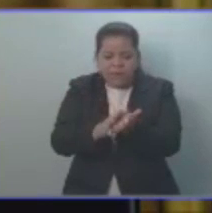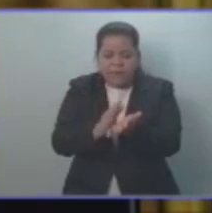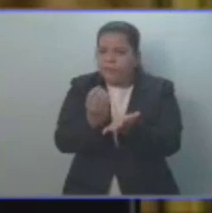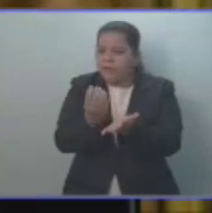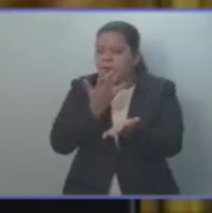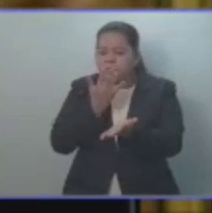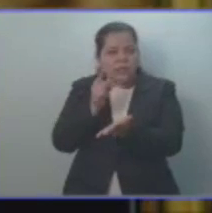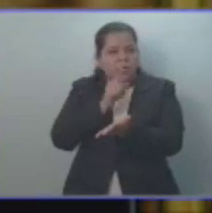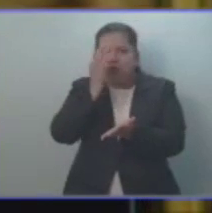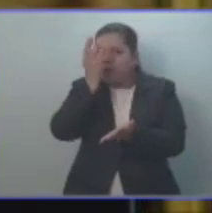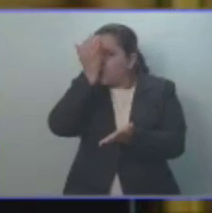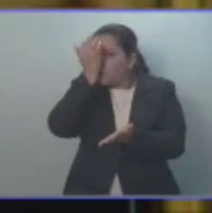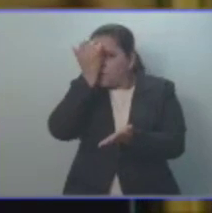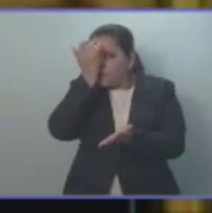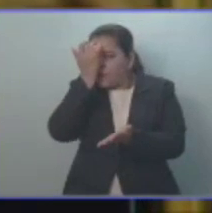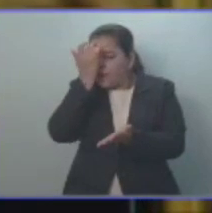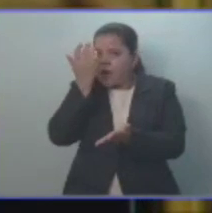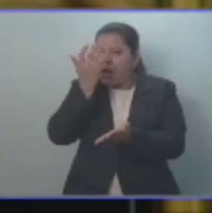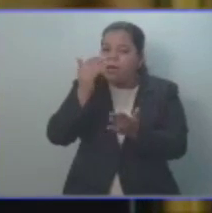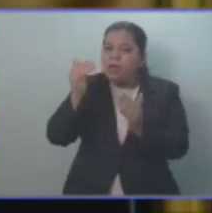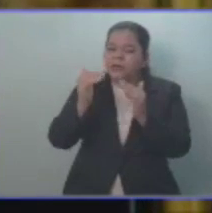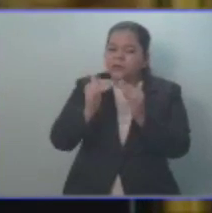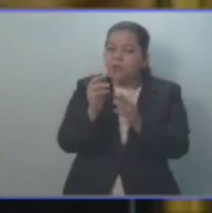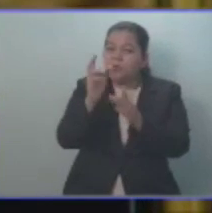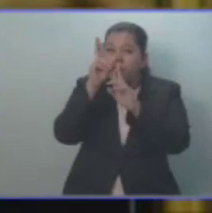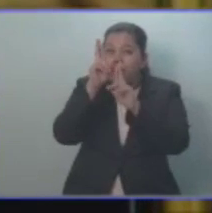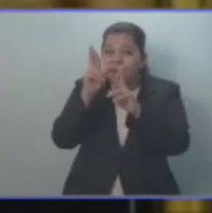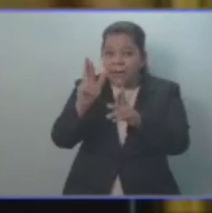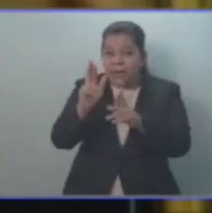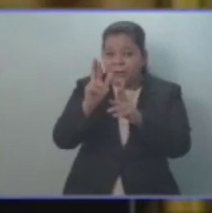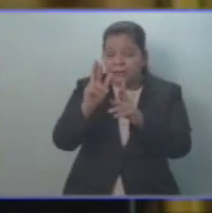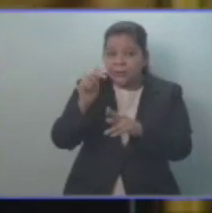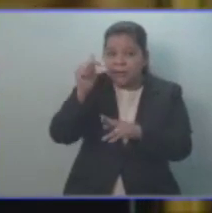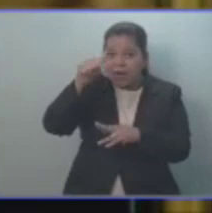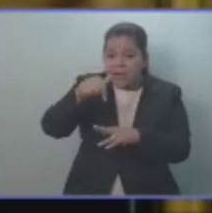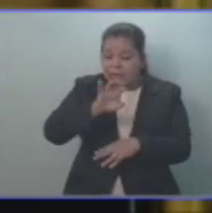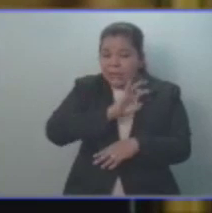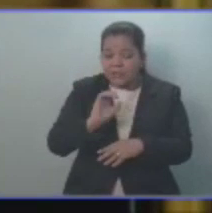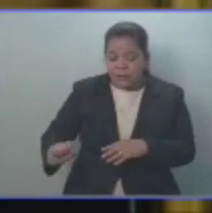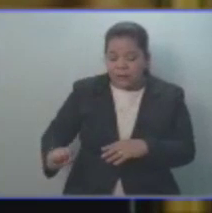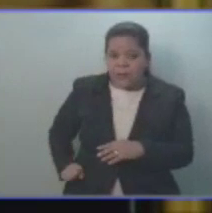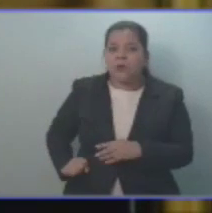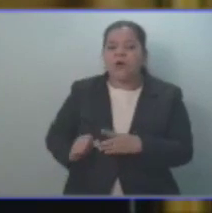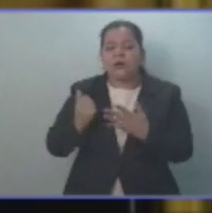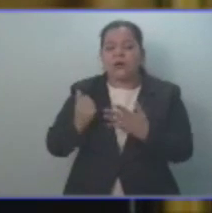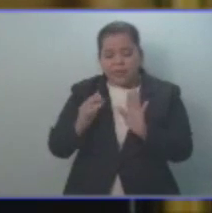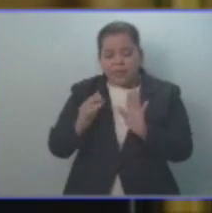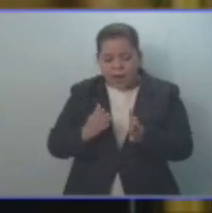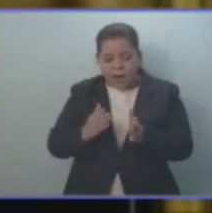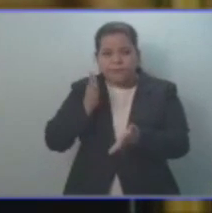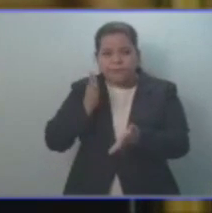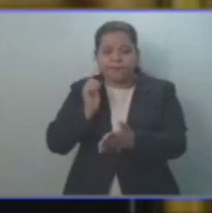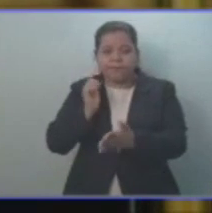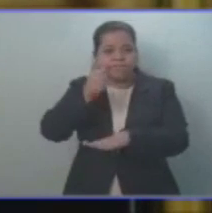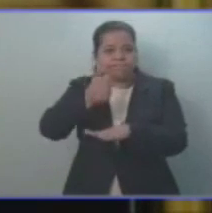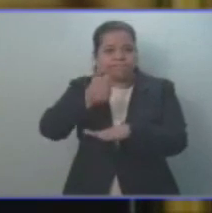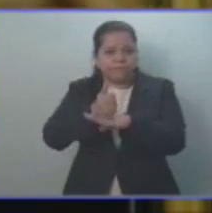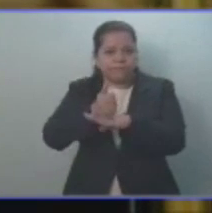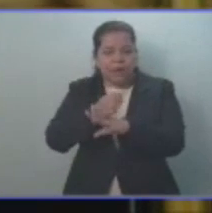un horizonte en el cielo salvadoreño que le está marcando la salida luminosa a la